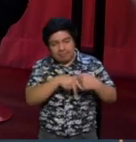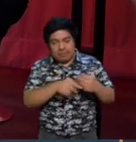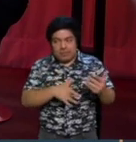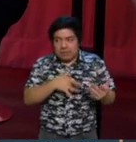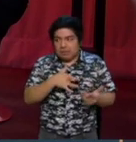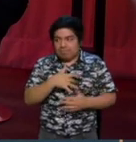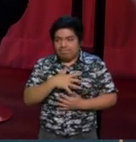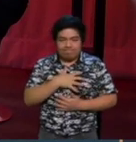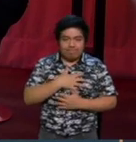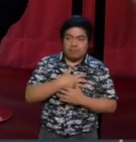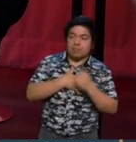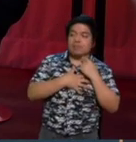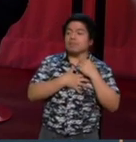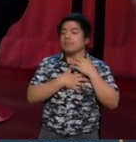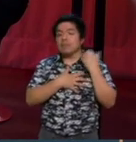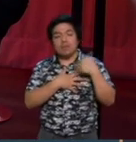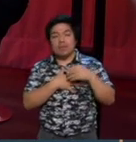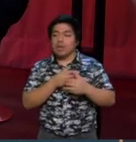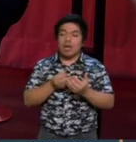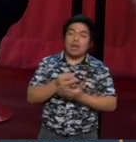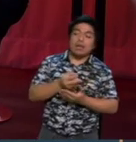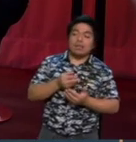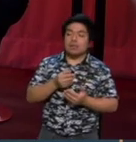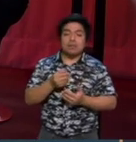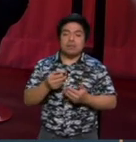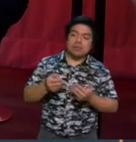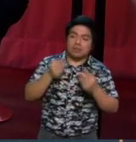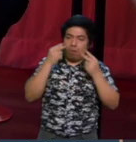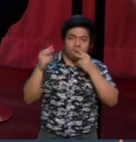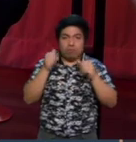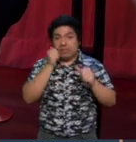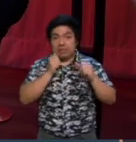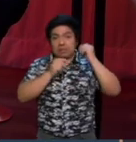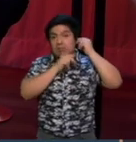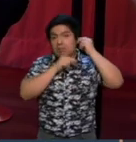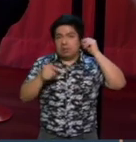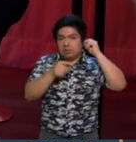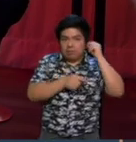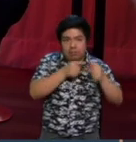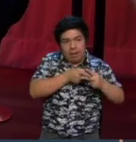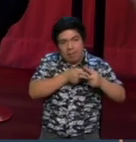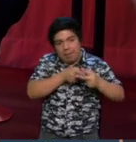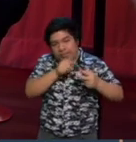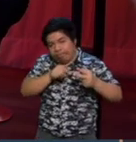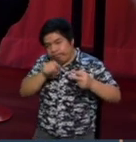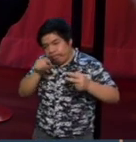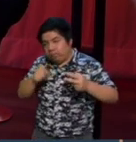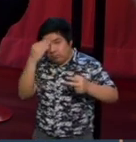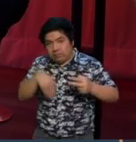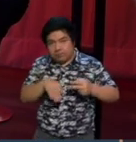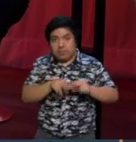sentimos seguros al salir a las calles. Hay mucha estadística que comprueba lo dicho. Efectivamente, el